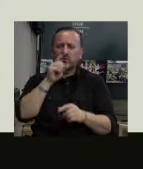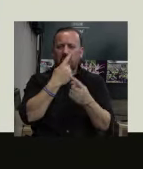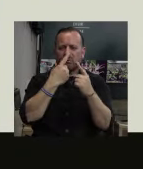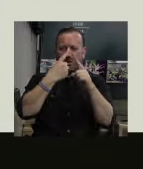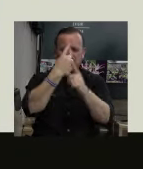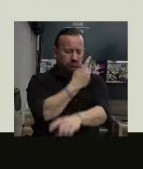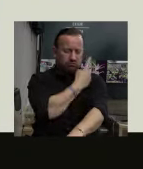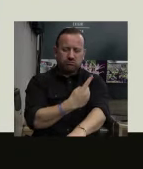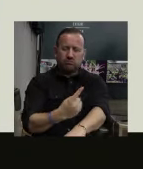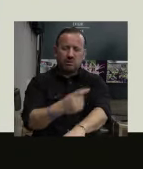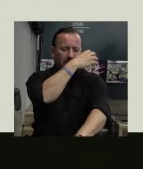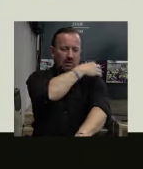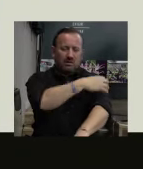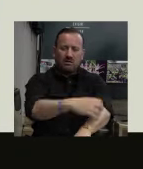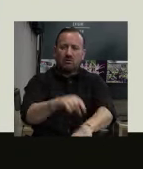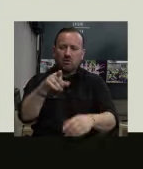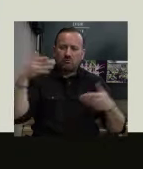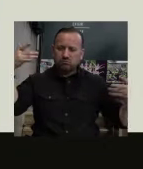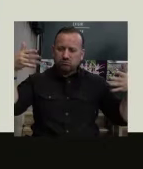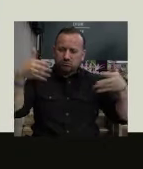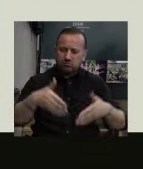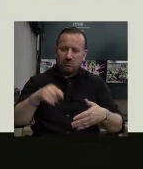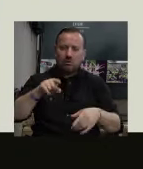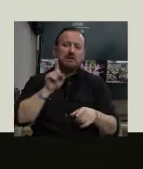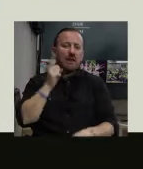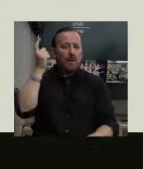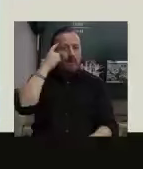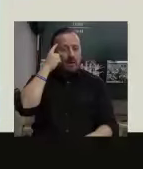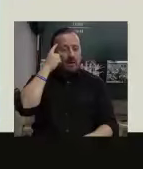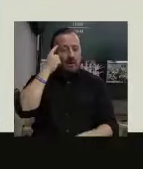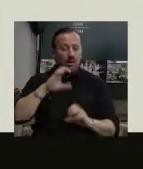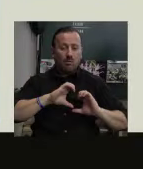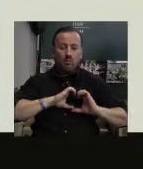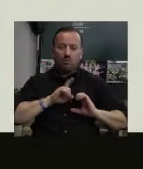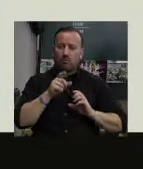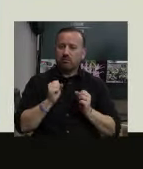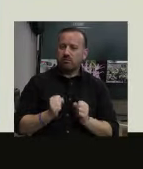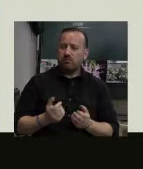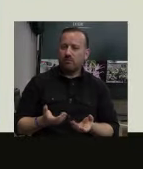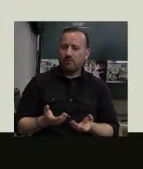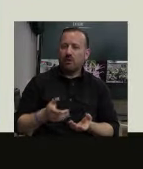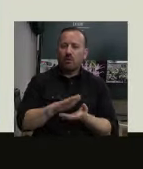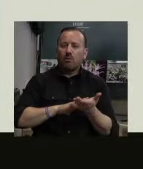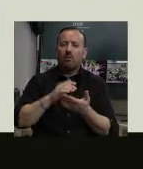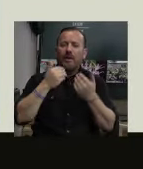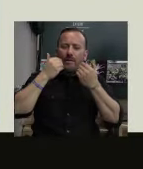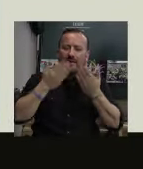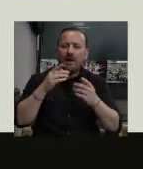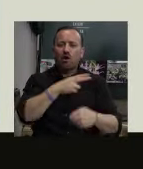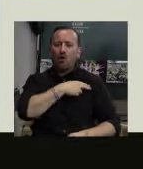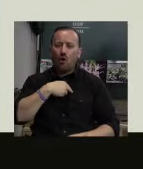ustedes provienen si lo que ustedes tienen en la mente y en el corazón fuerea posible póngale nombre